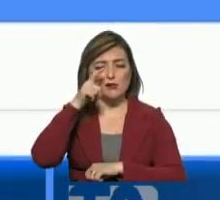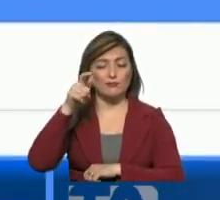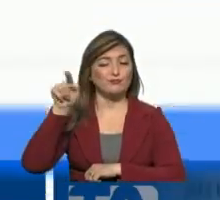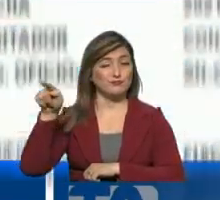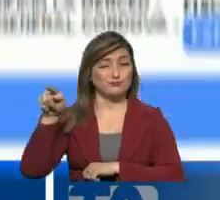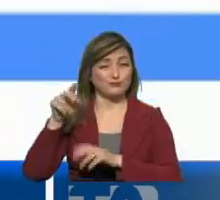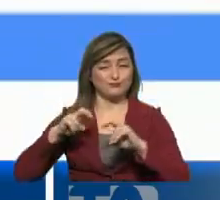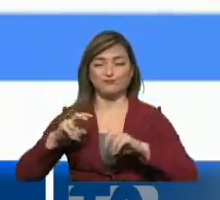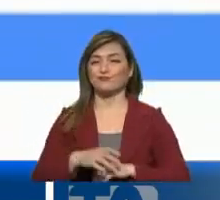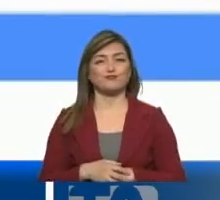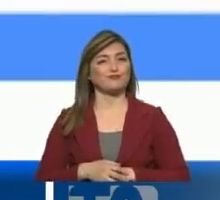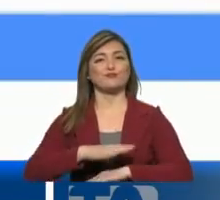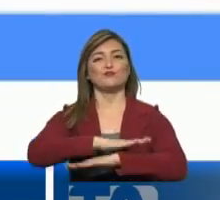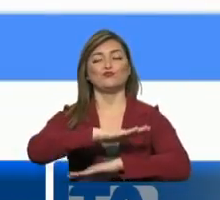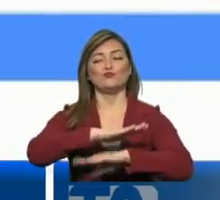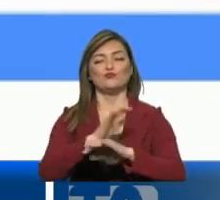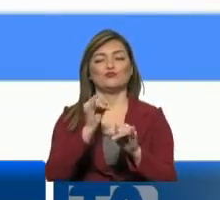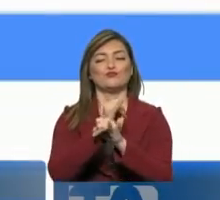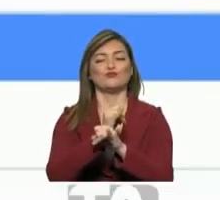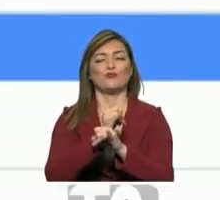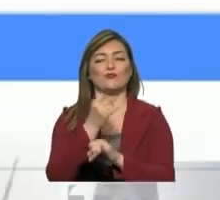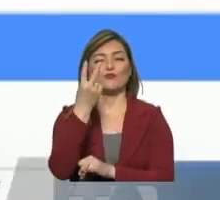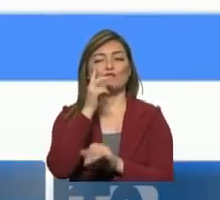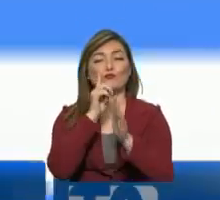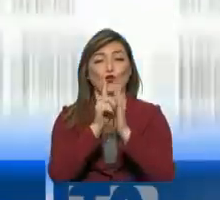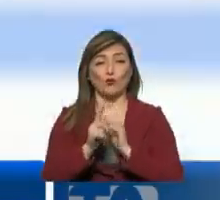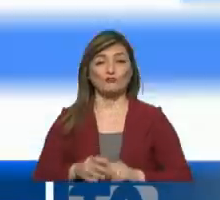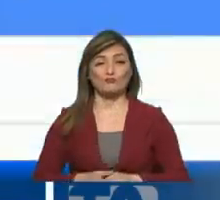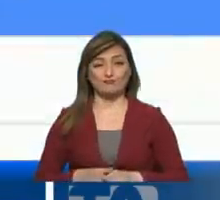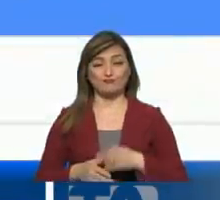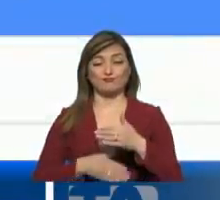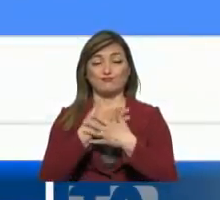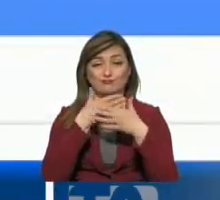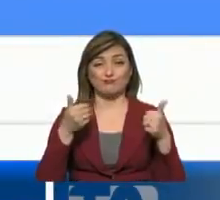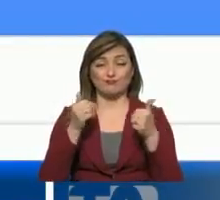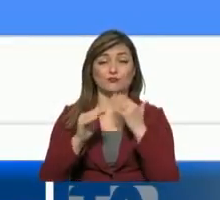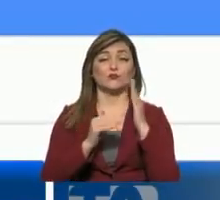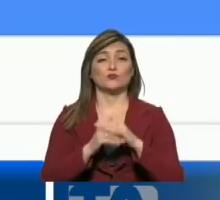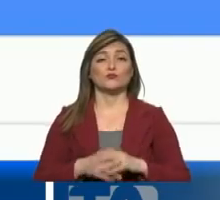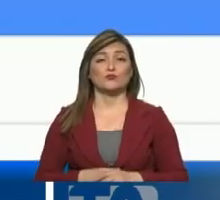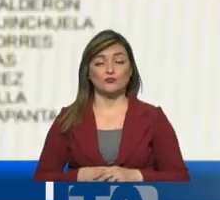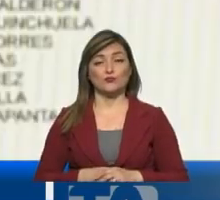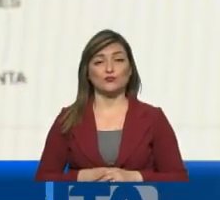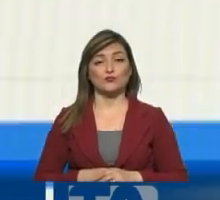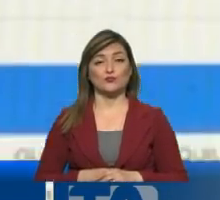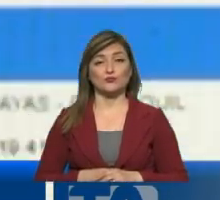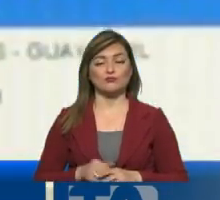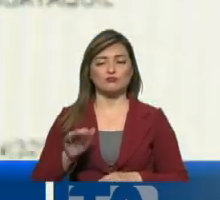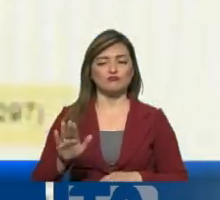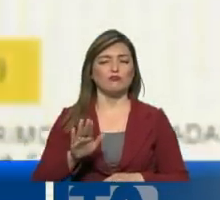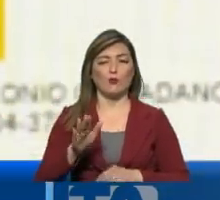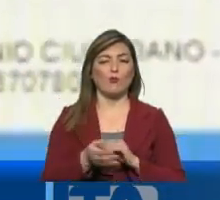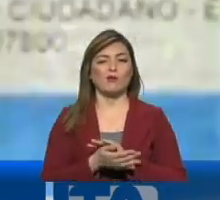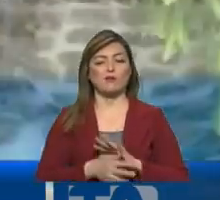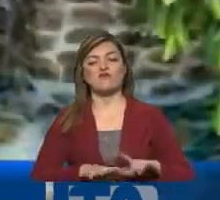Machado. Según el portal de la propia entidad, hay otras dos denuncias por fraude procesal en su contra, otra por intimidación y una